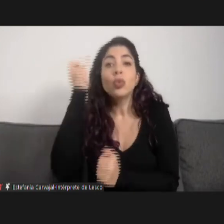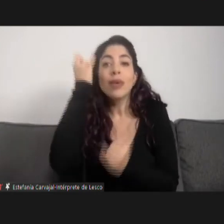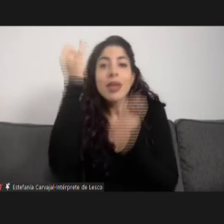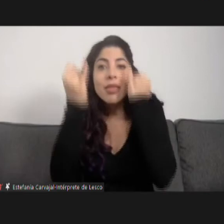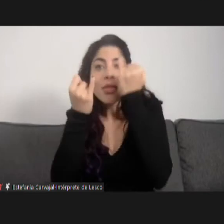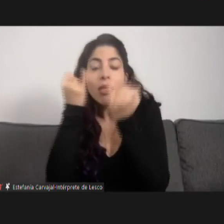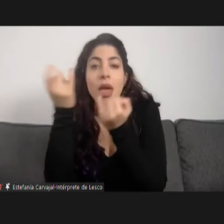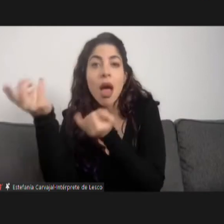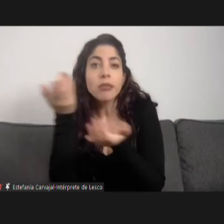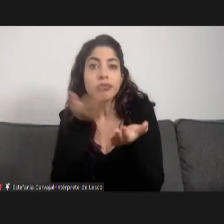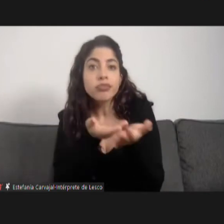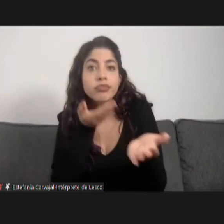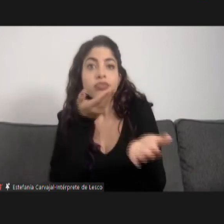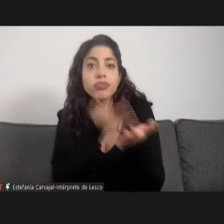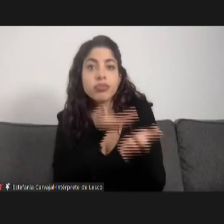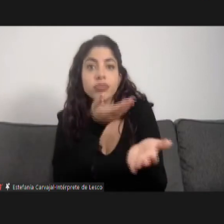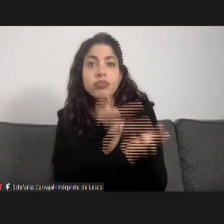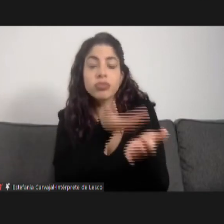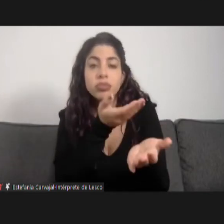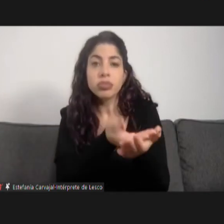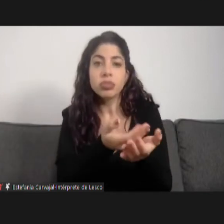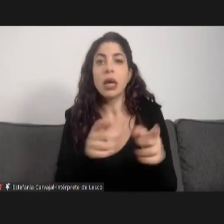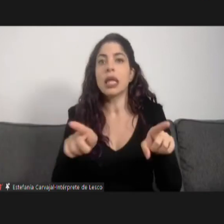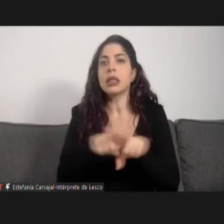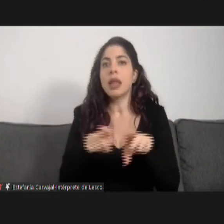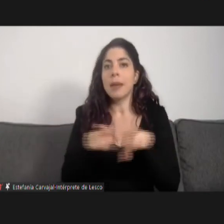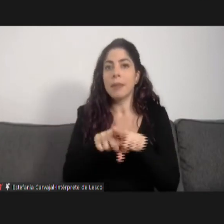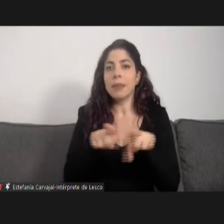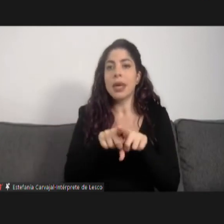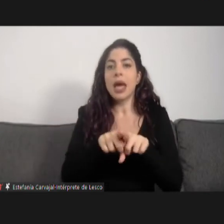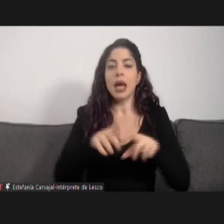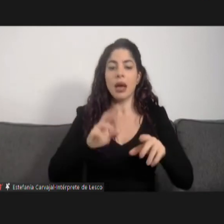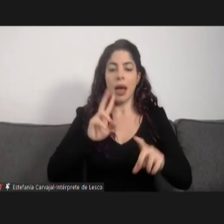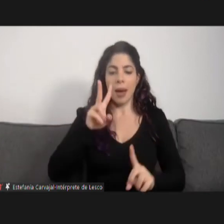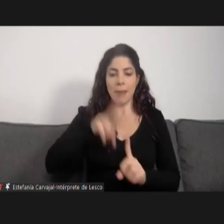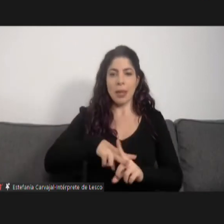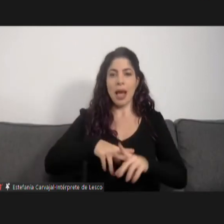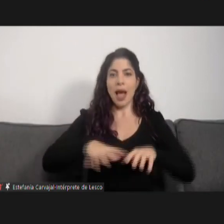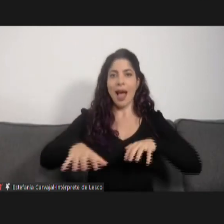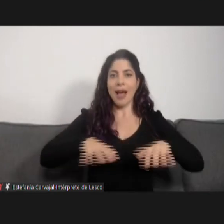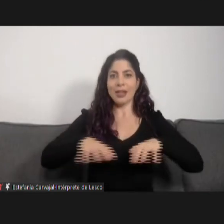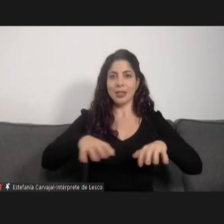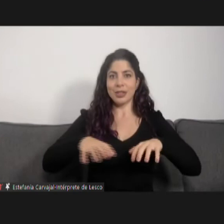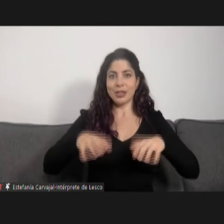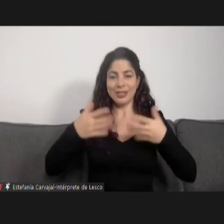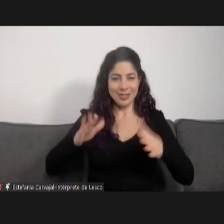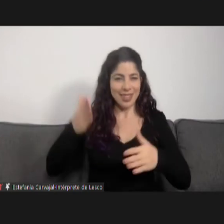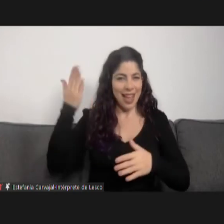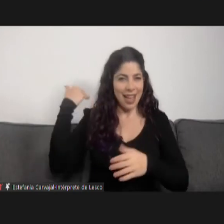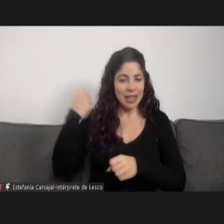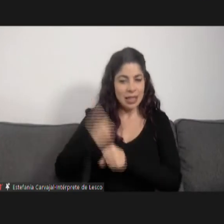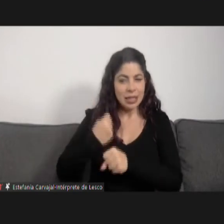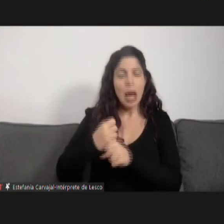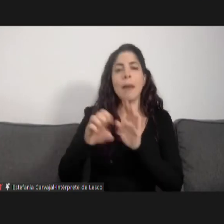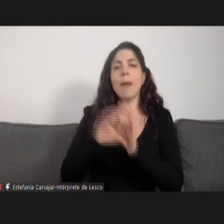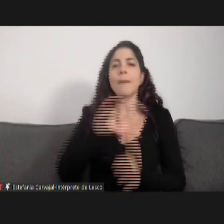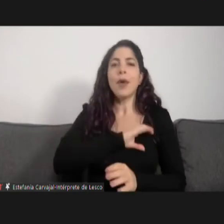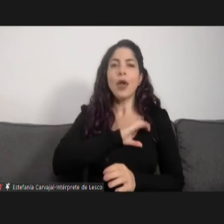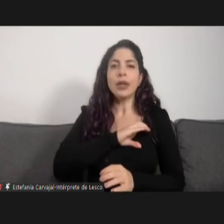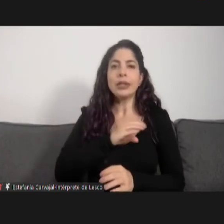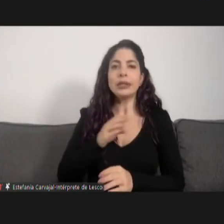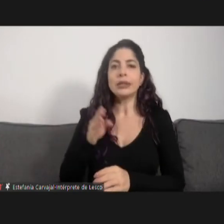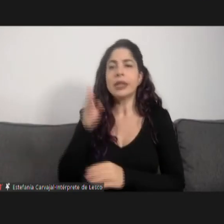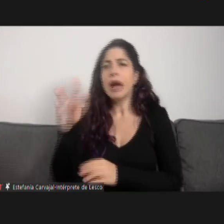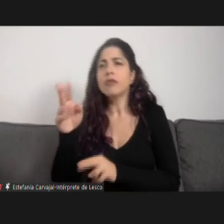nos han planteado. Se están manifestando también en acciones que ya se venían desarrollando, como los operativos, como la